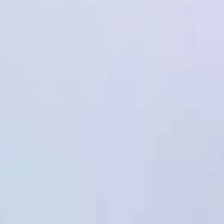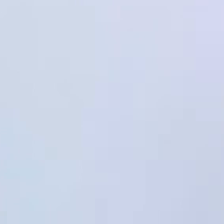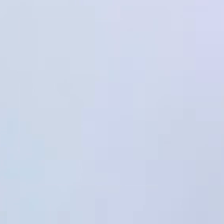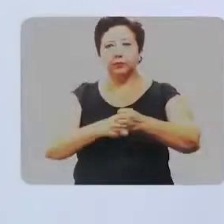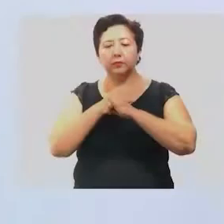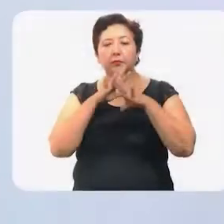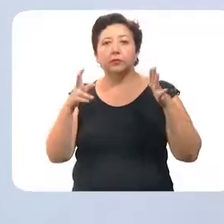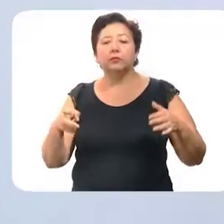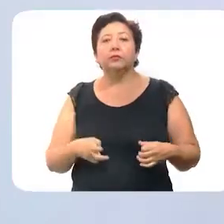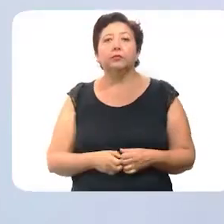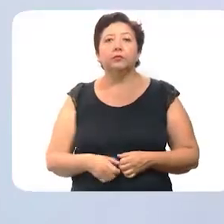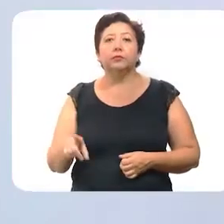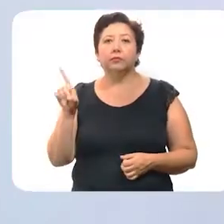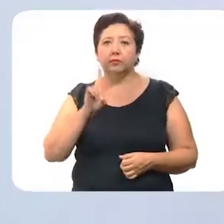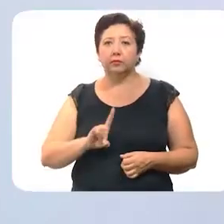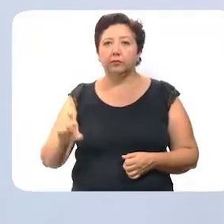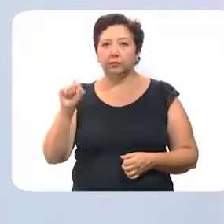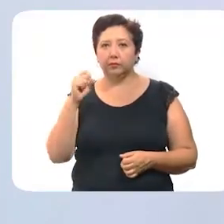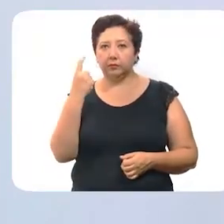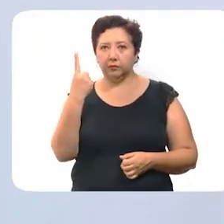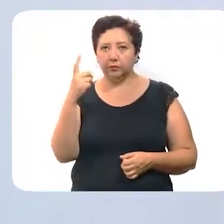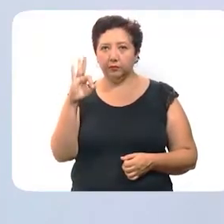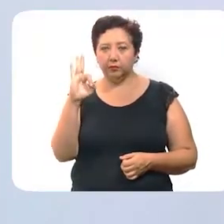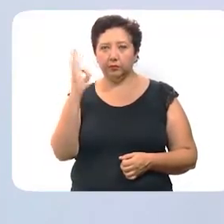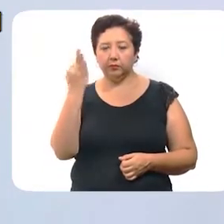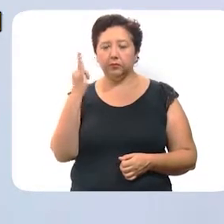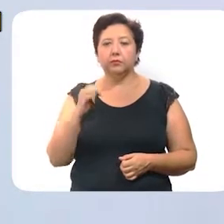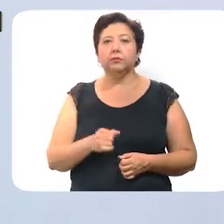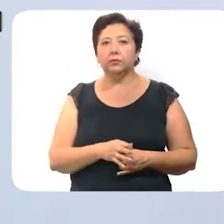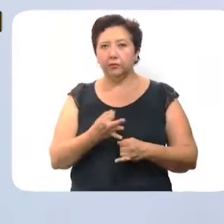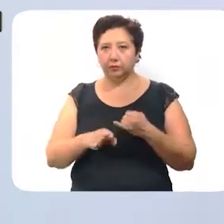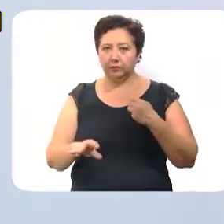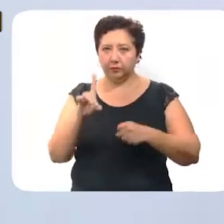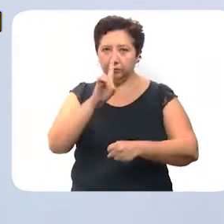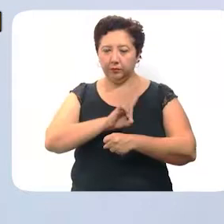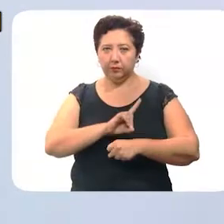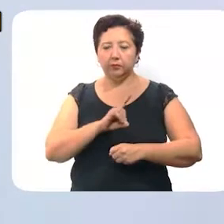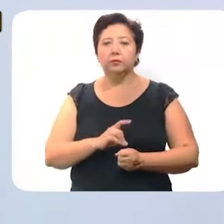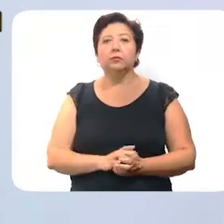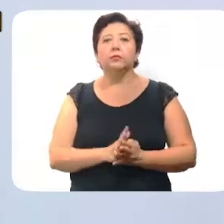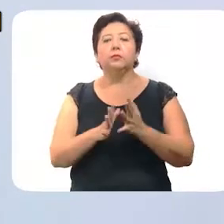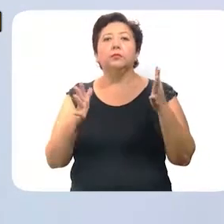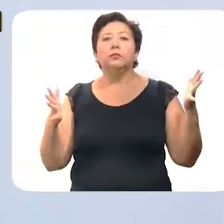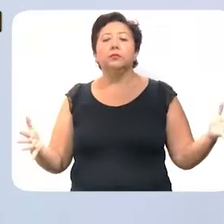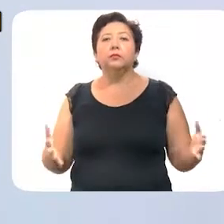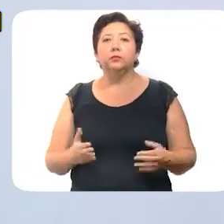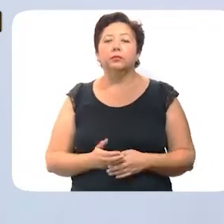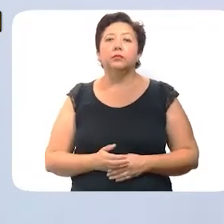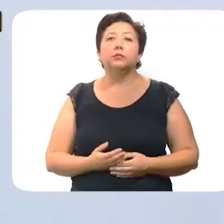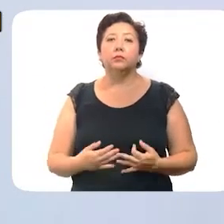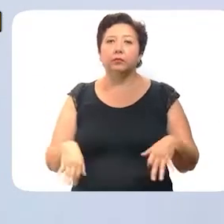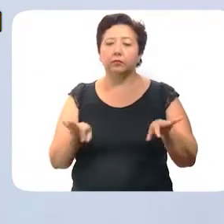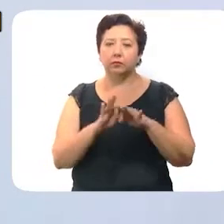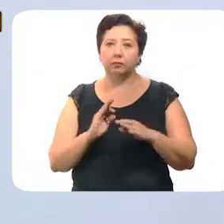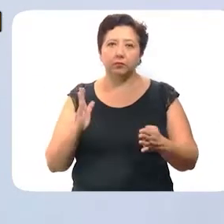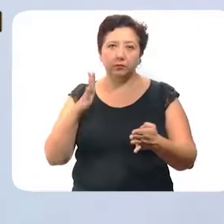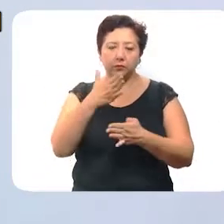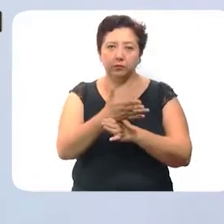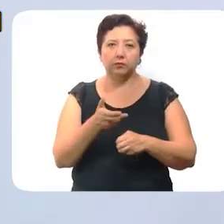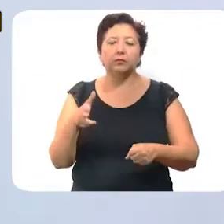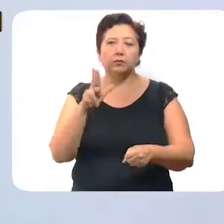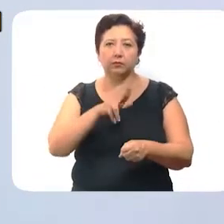tardes. Este es el parte médico de este domingo 21 de febrero. En los últimos días se ha registrado un incremento importante en los